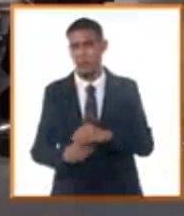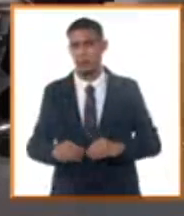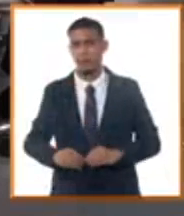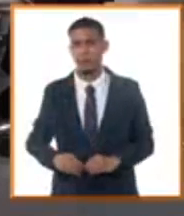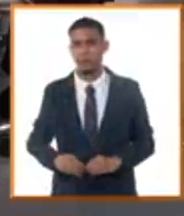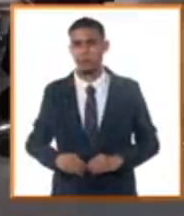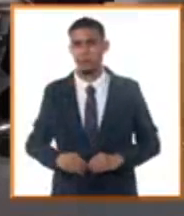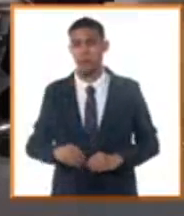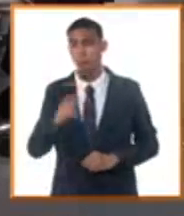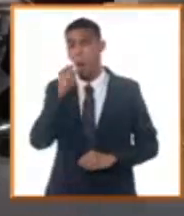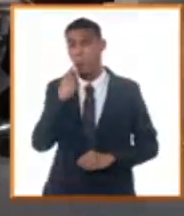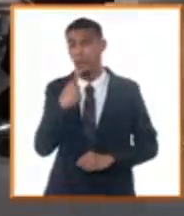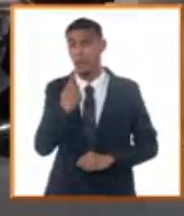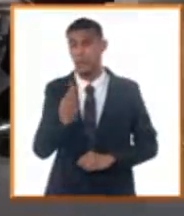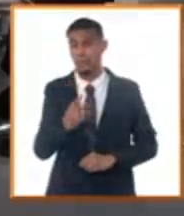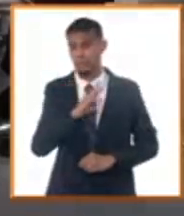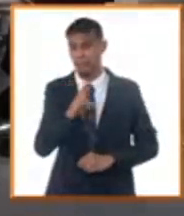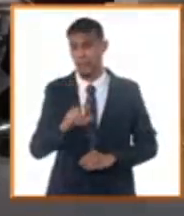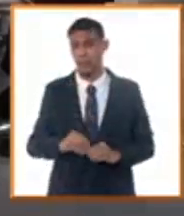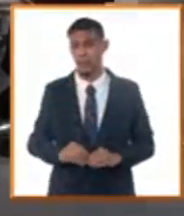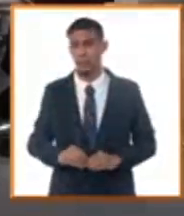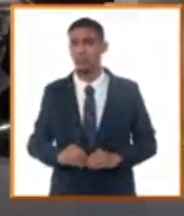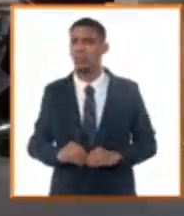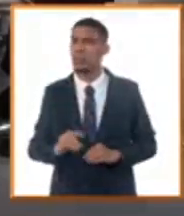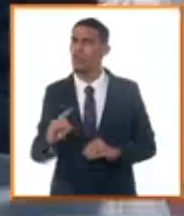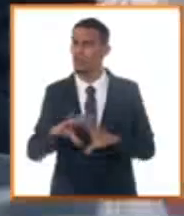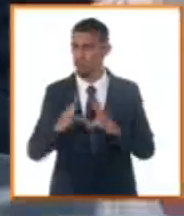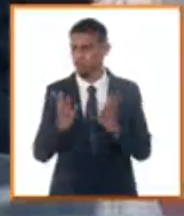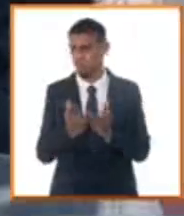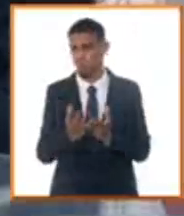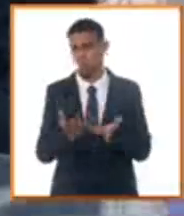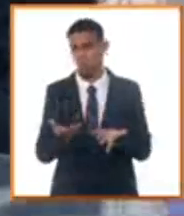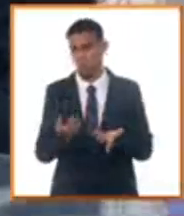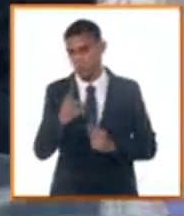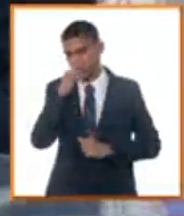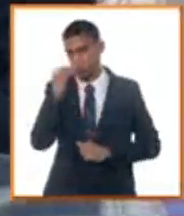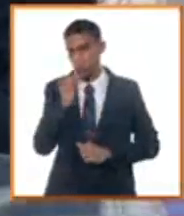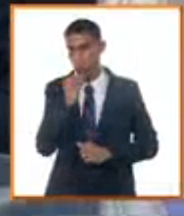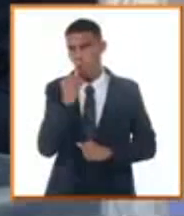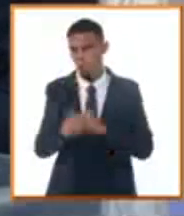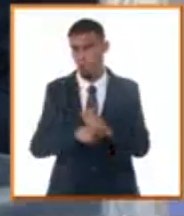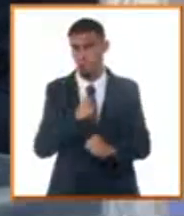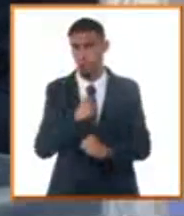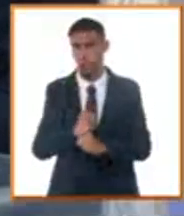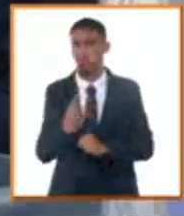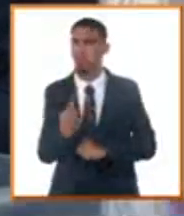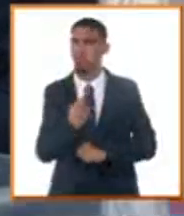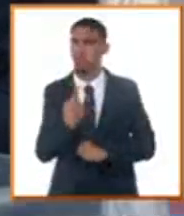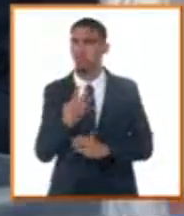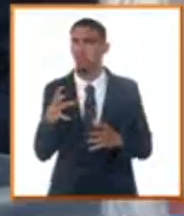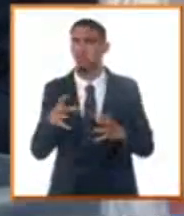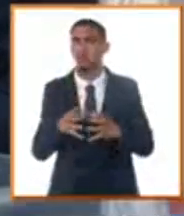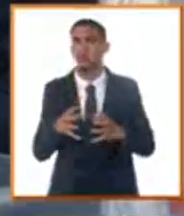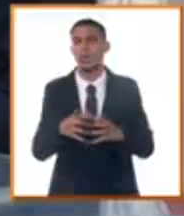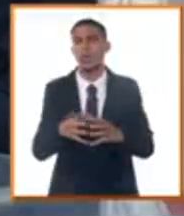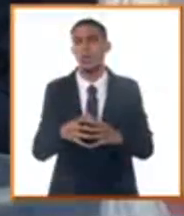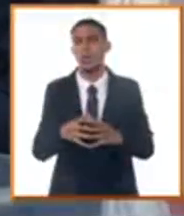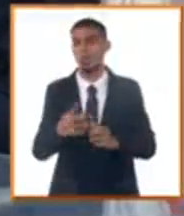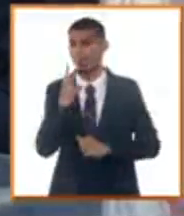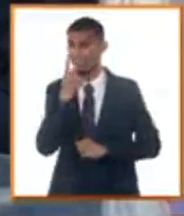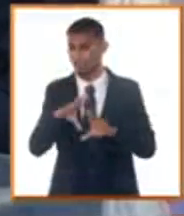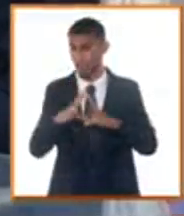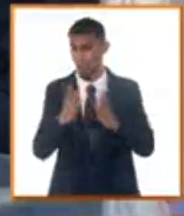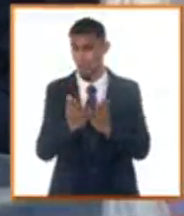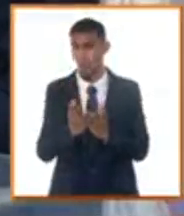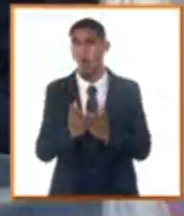lo principal lo tenemos. Tenemos un equipo de desarrollo de TransferMóvil que yo siempre digo que tiene una pasión y un amor